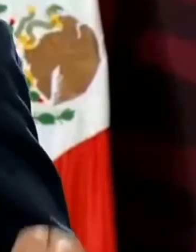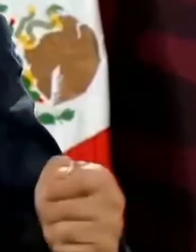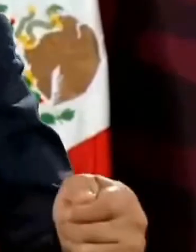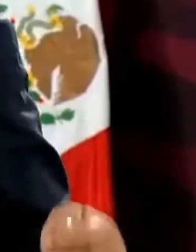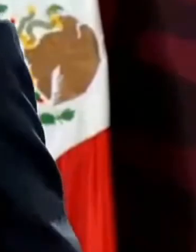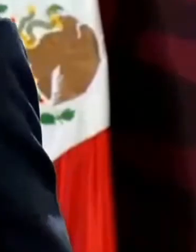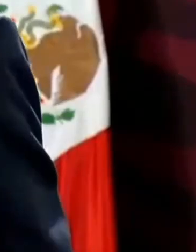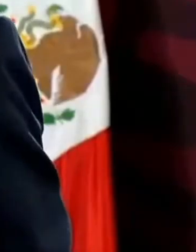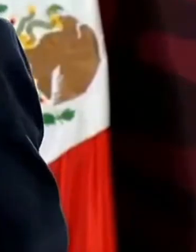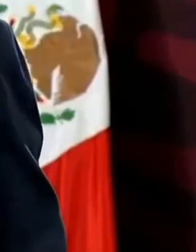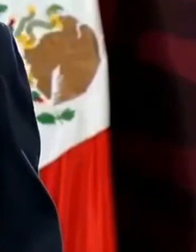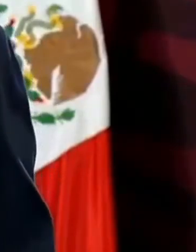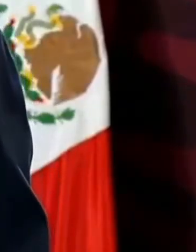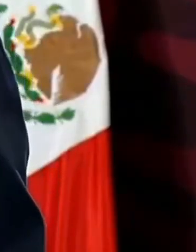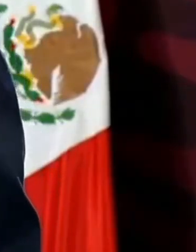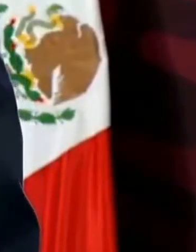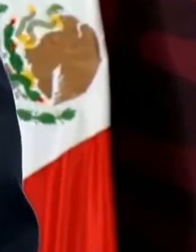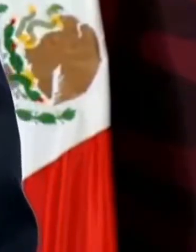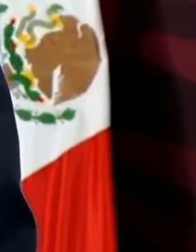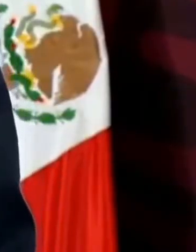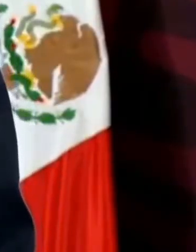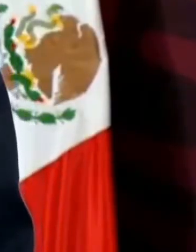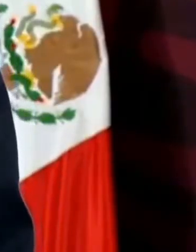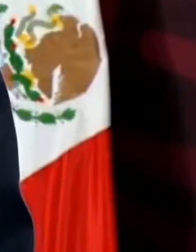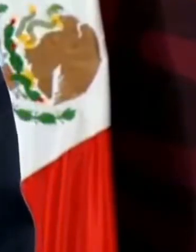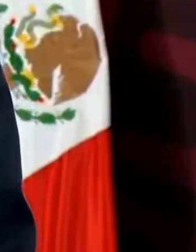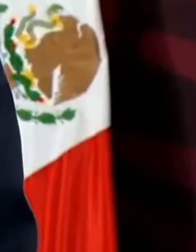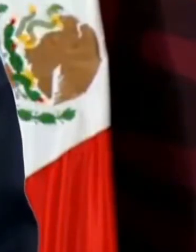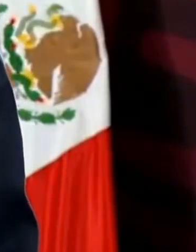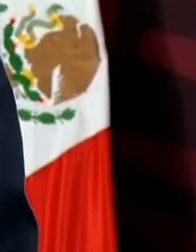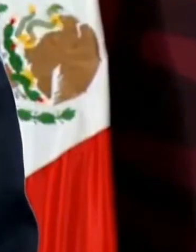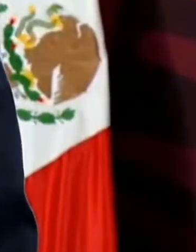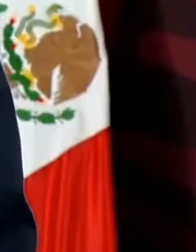a enviar apoyos a la familia.